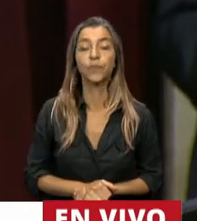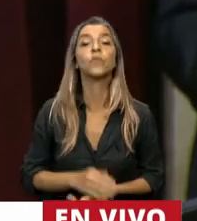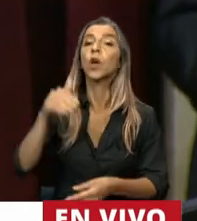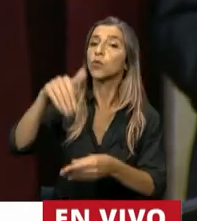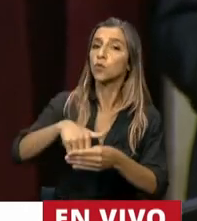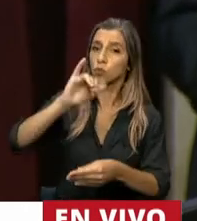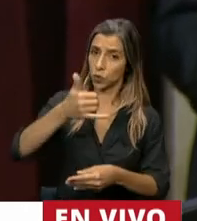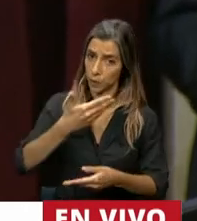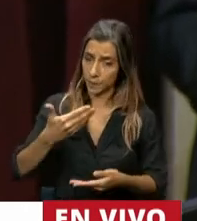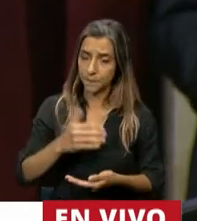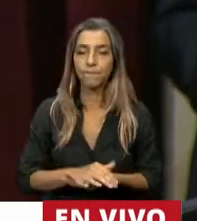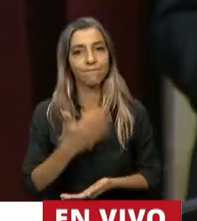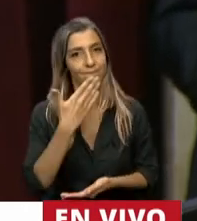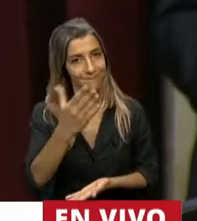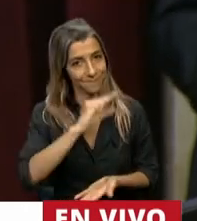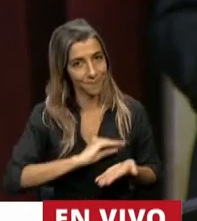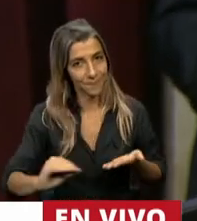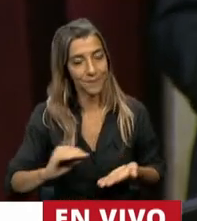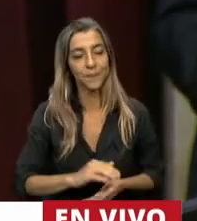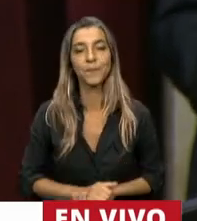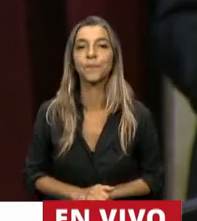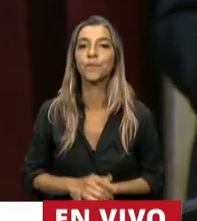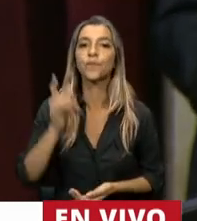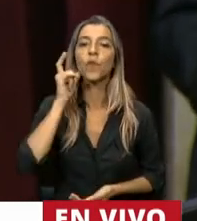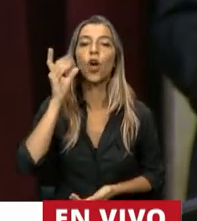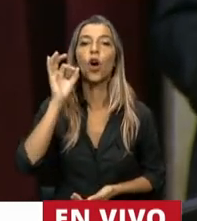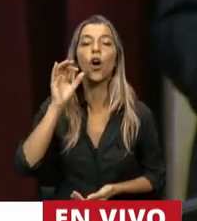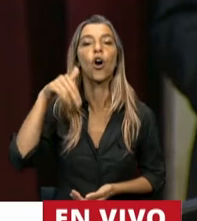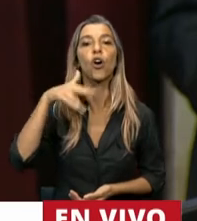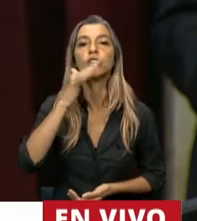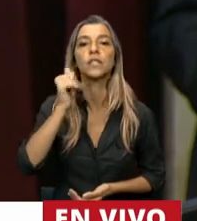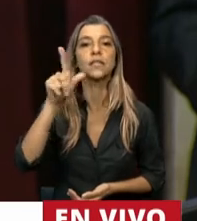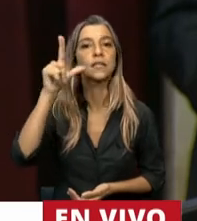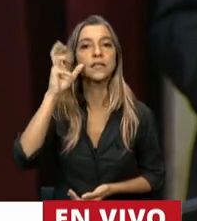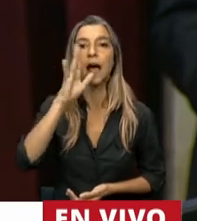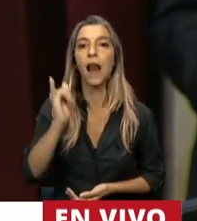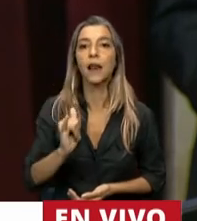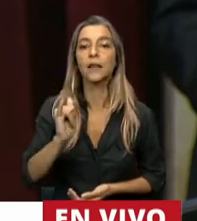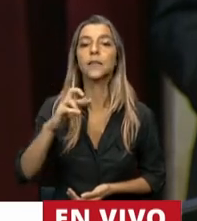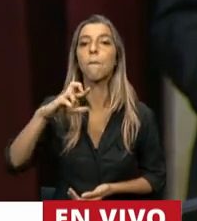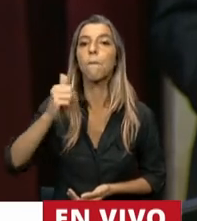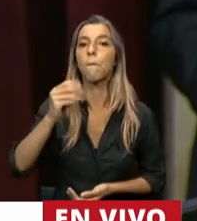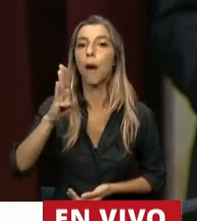Afirmativo, presidente. Gracias, diputada. González Pablo.